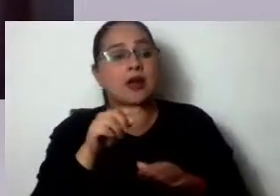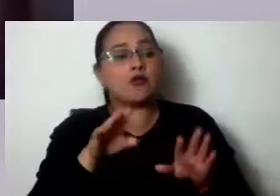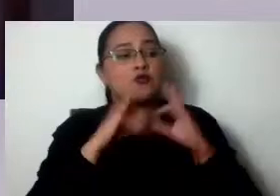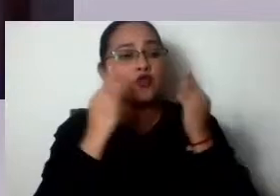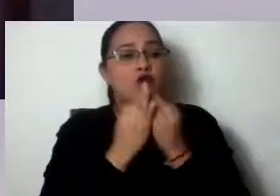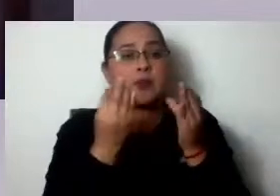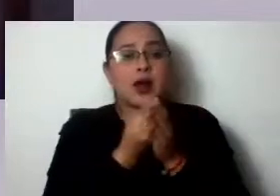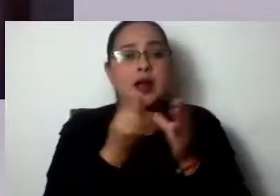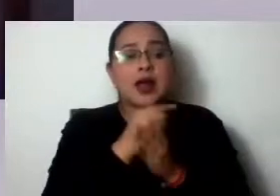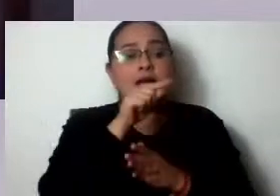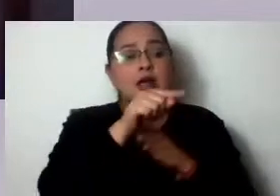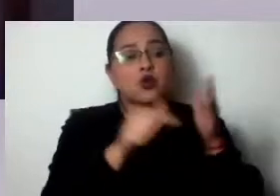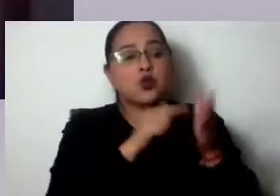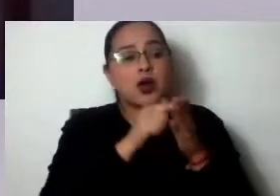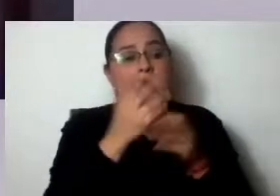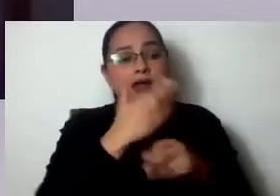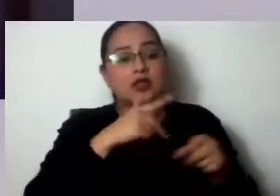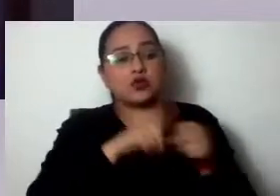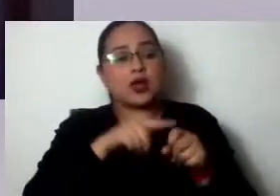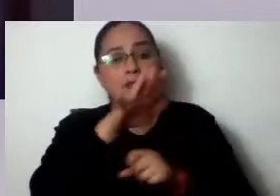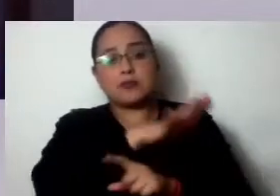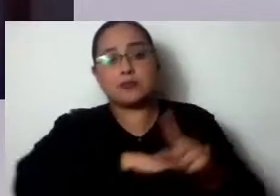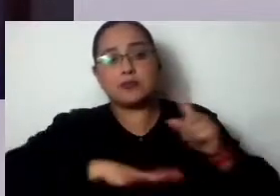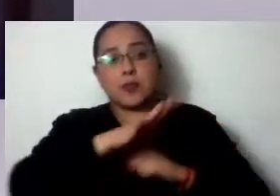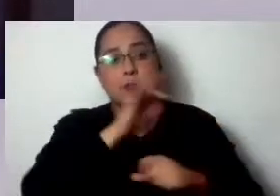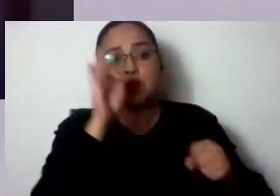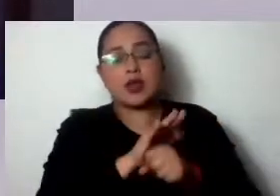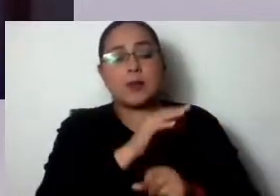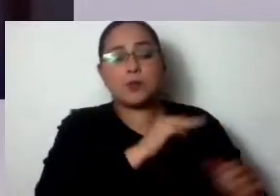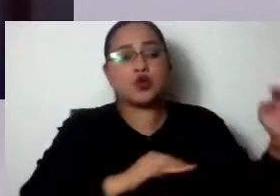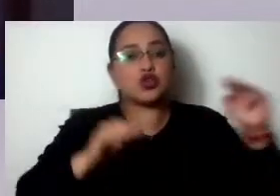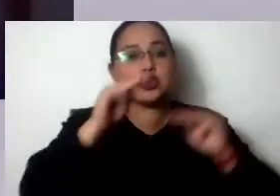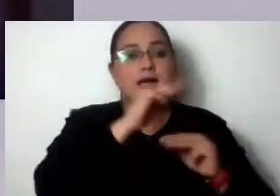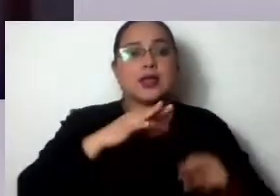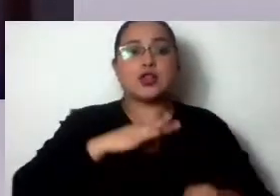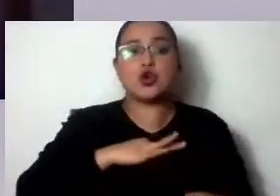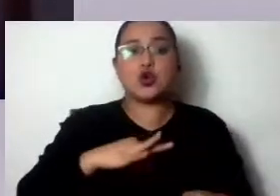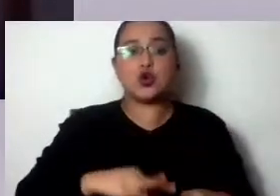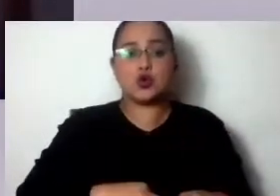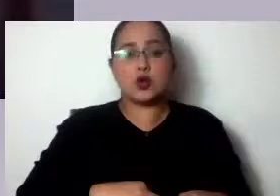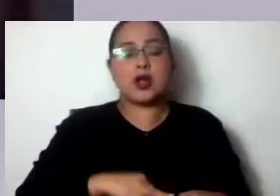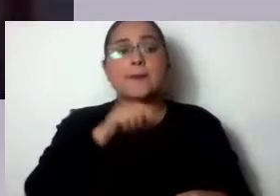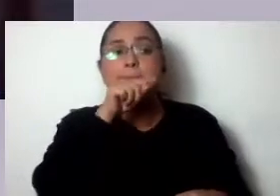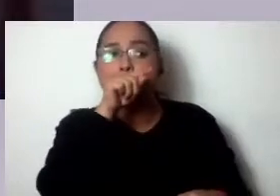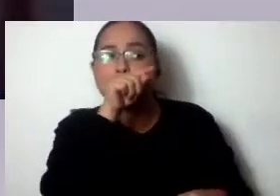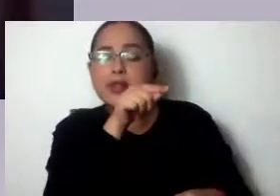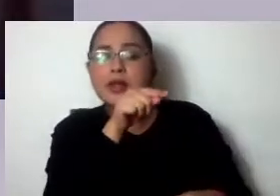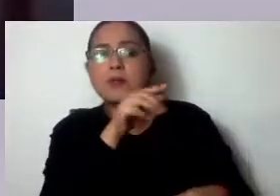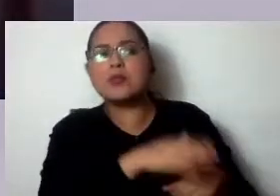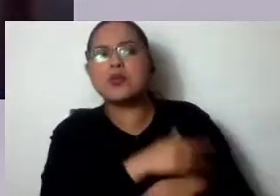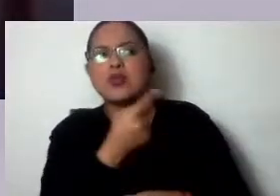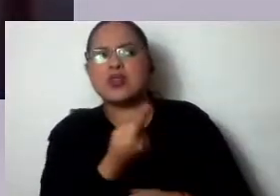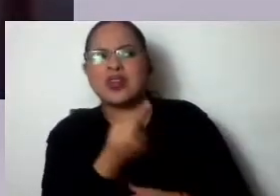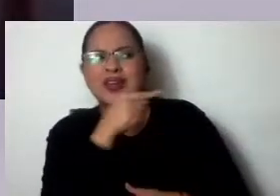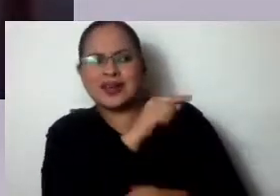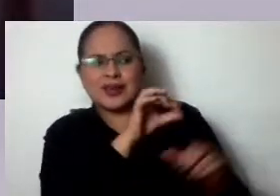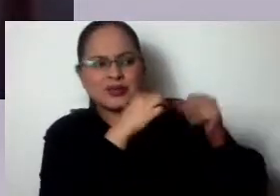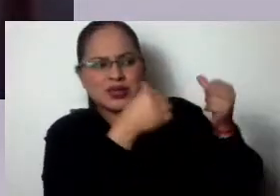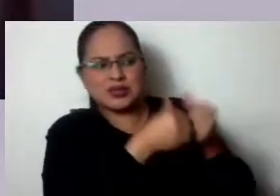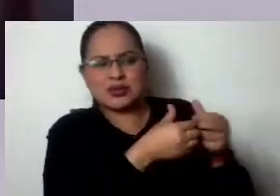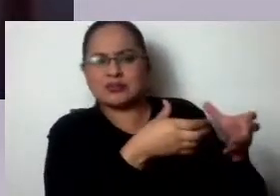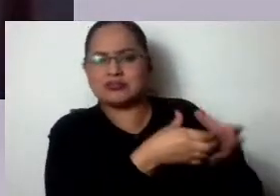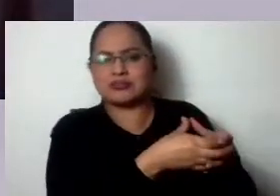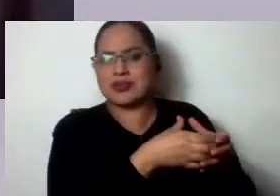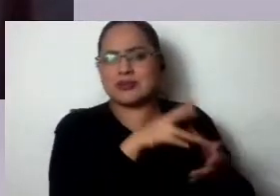tipo de área natural protegida de la montaña del nevado de toluca pues consideró que únicamente acreditó un